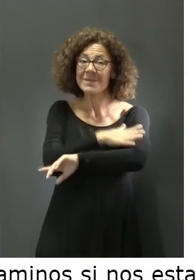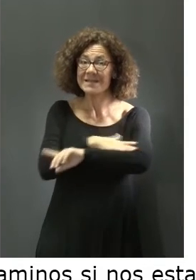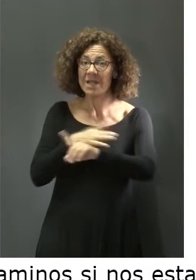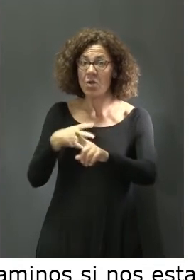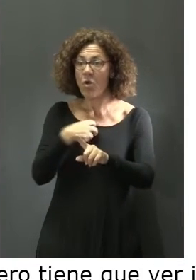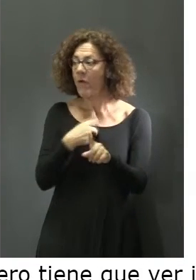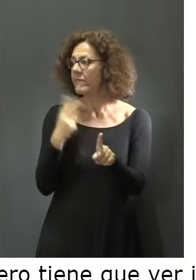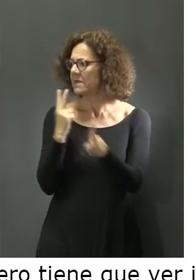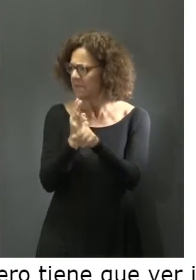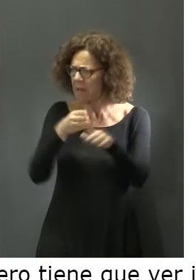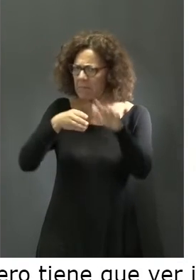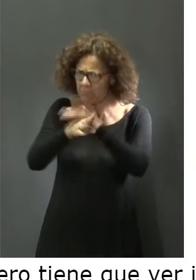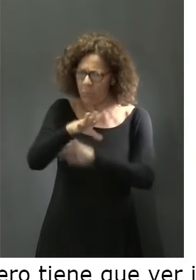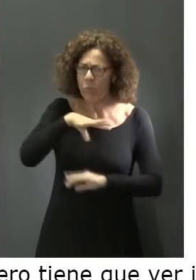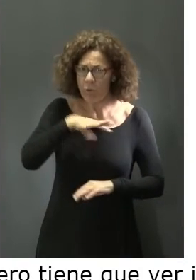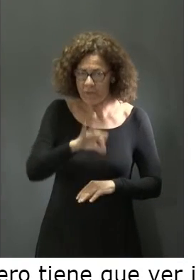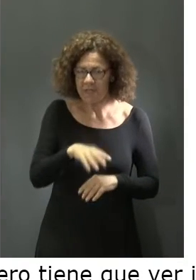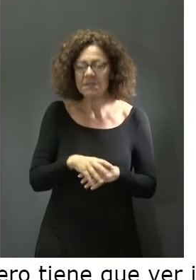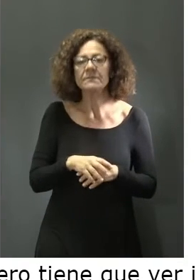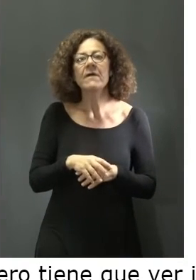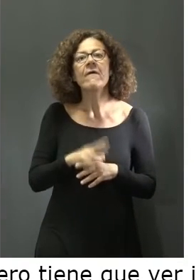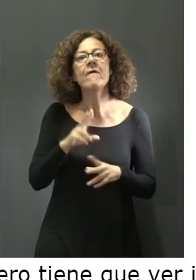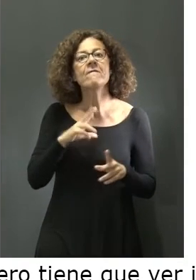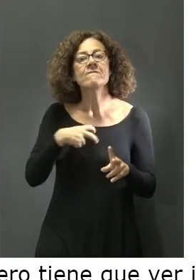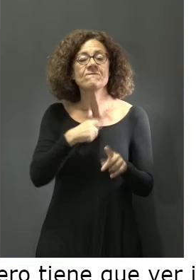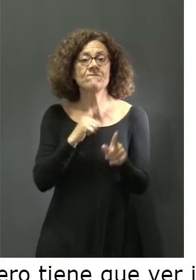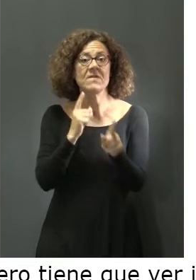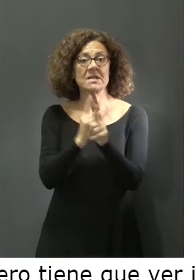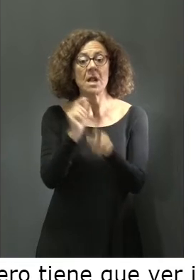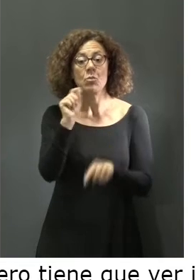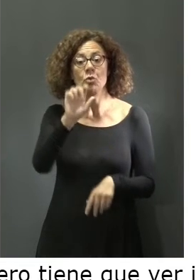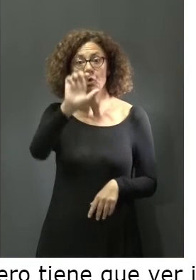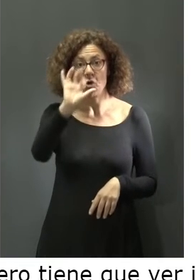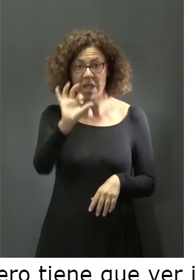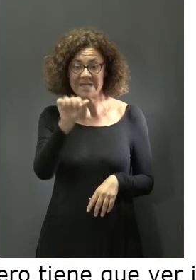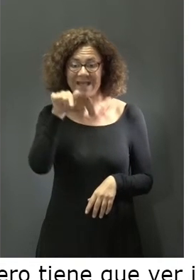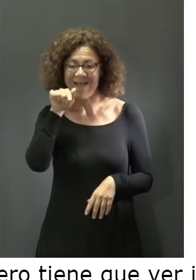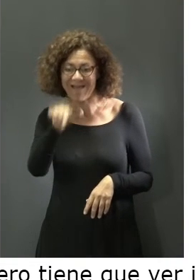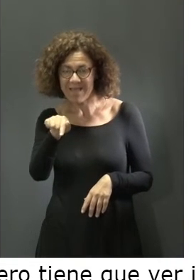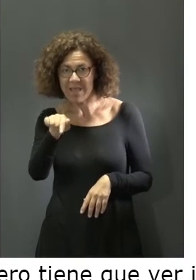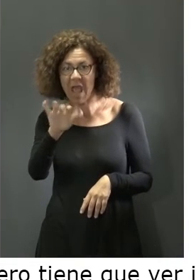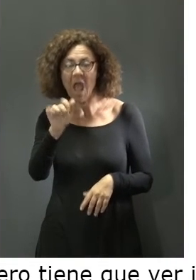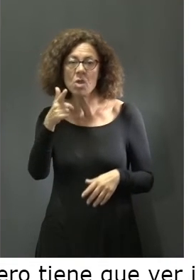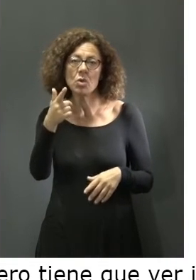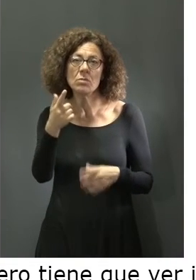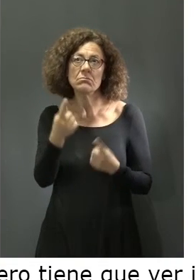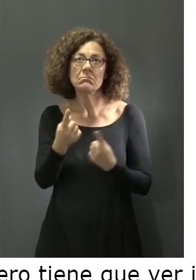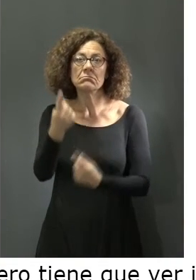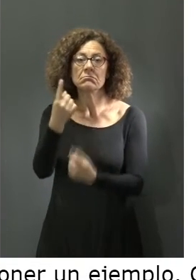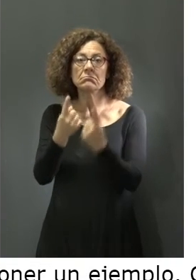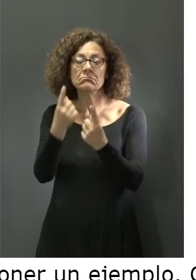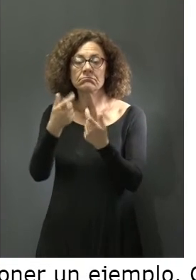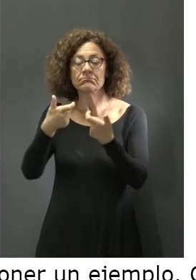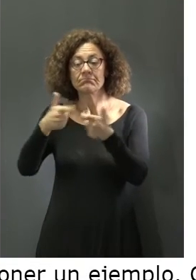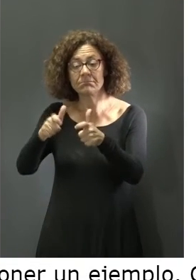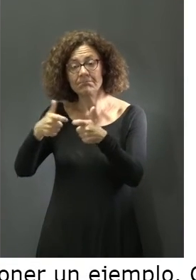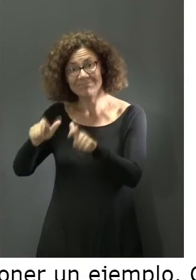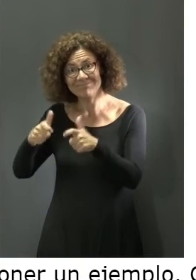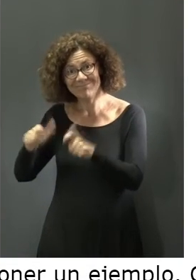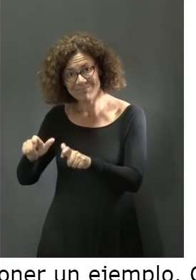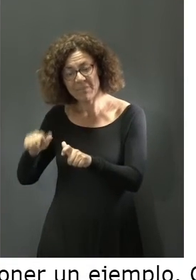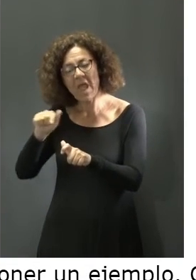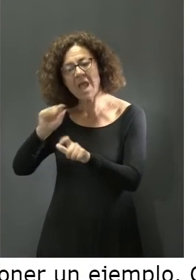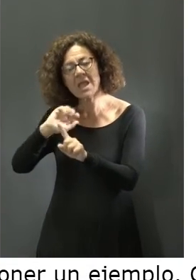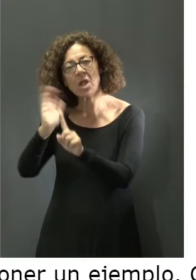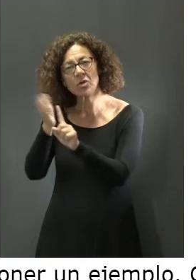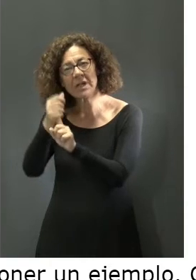que lo podéis hacer, es fiscal.es. Ahí tenemos una serie de apartados donde se puede